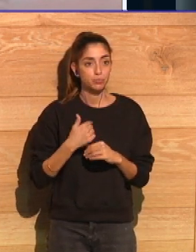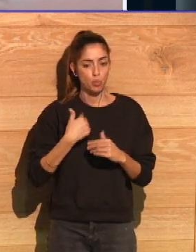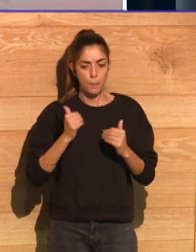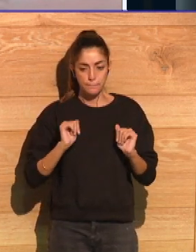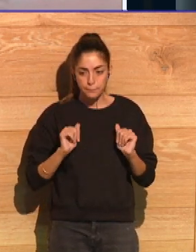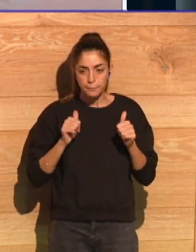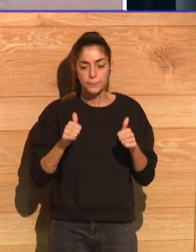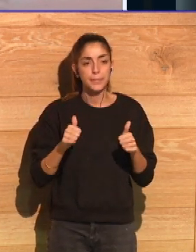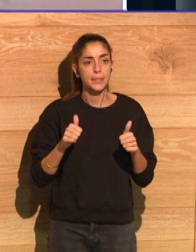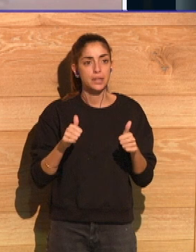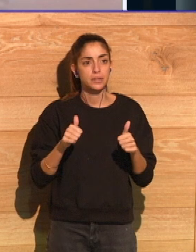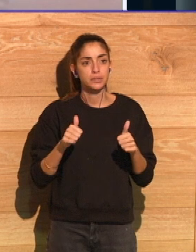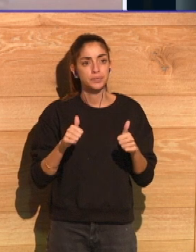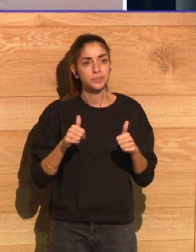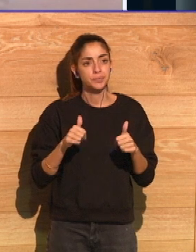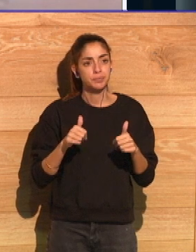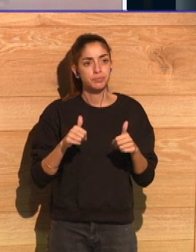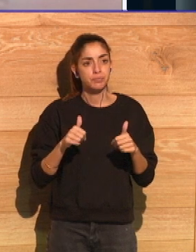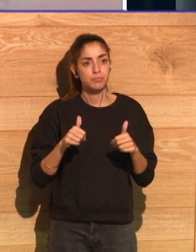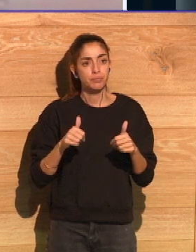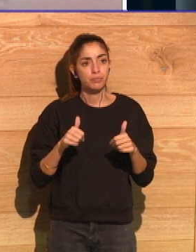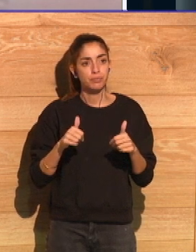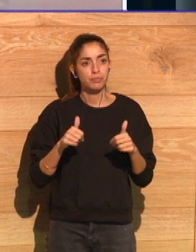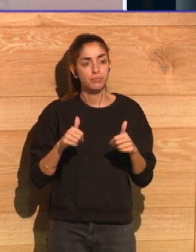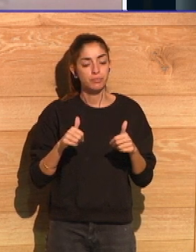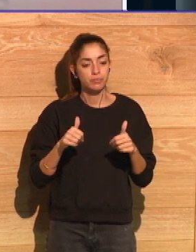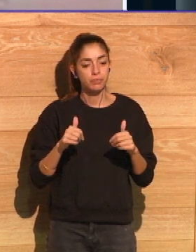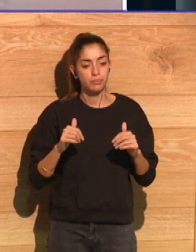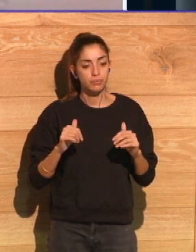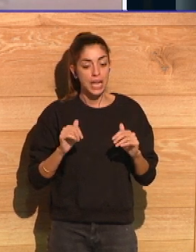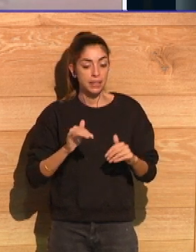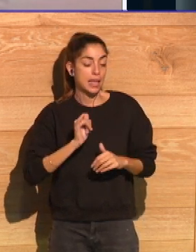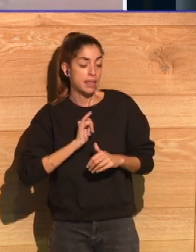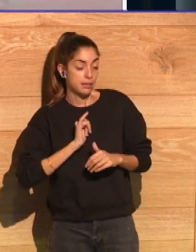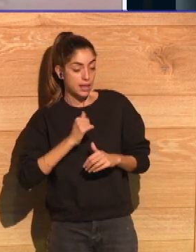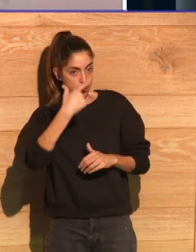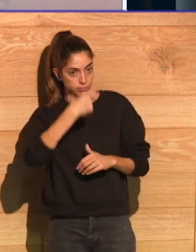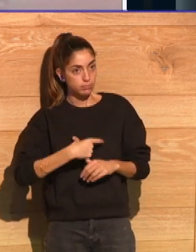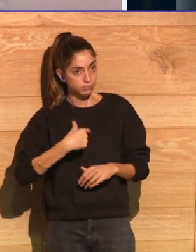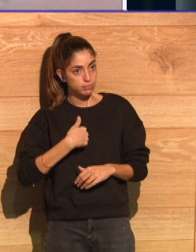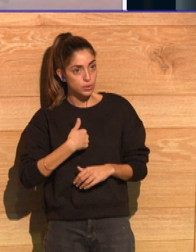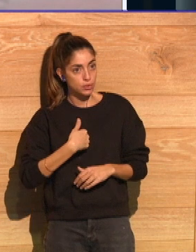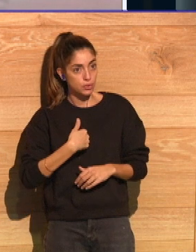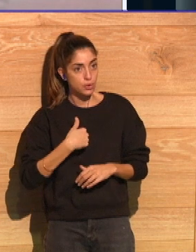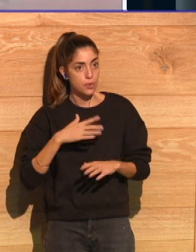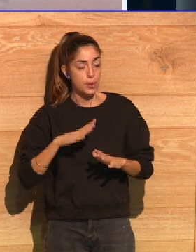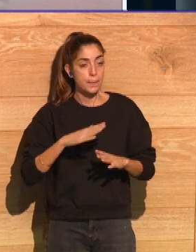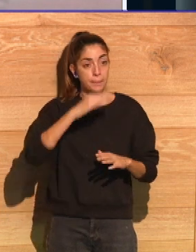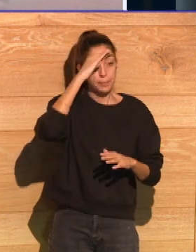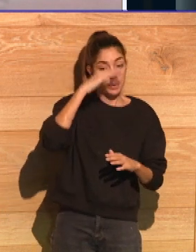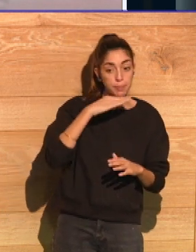empezó a dar como estamina a mi propio yo. Mis padres son ambos muy